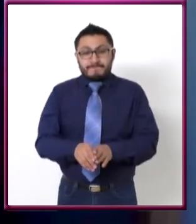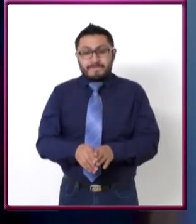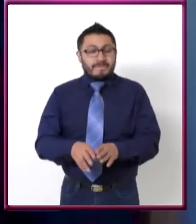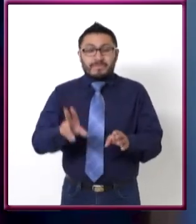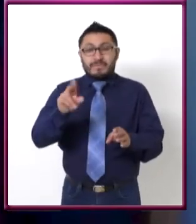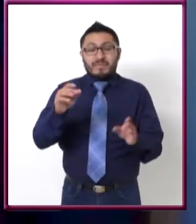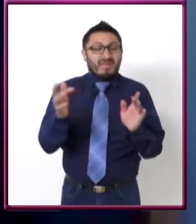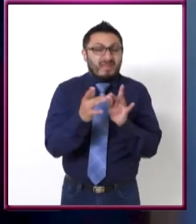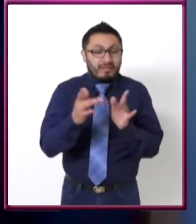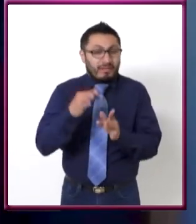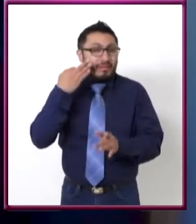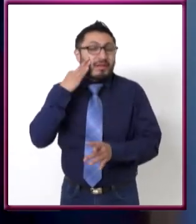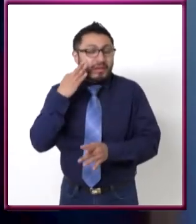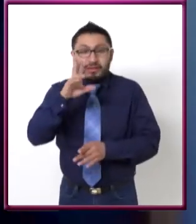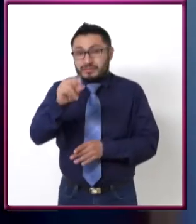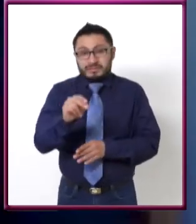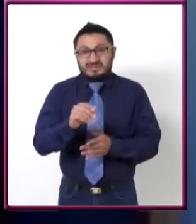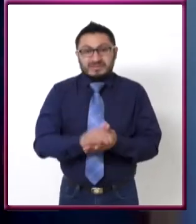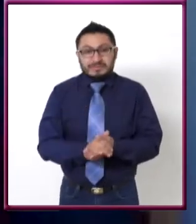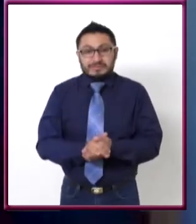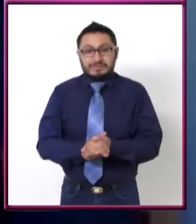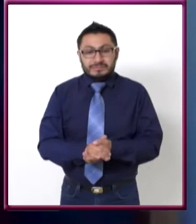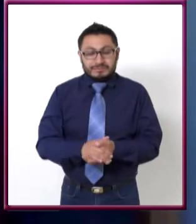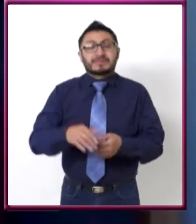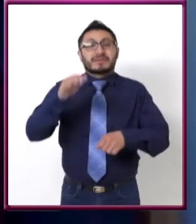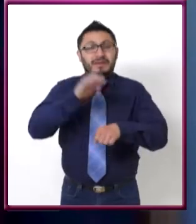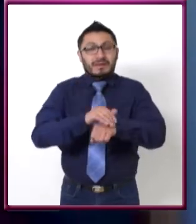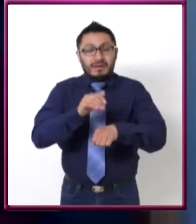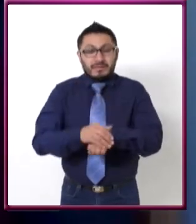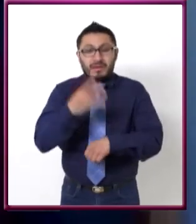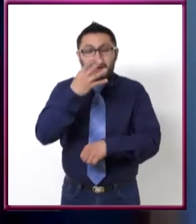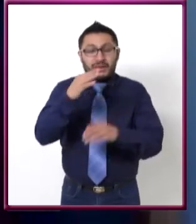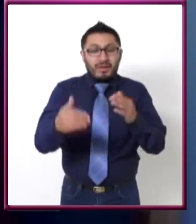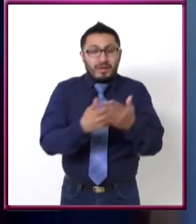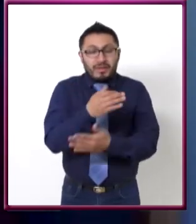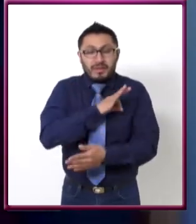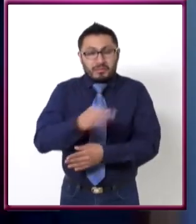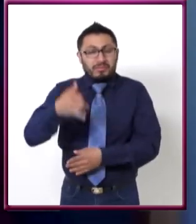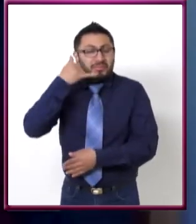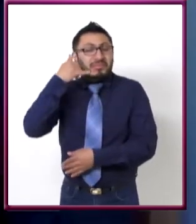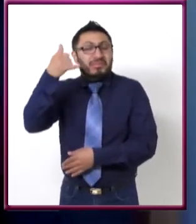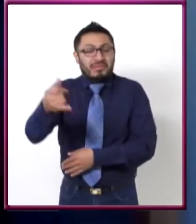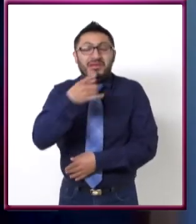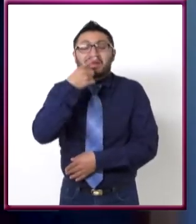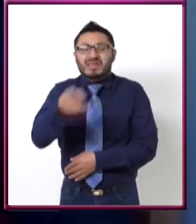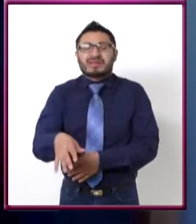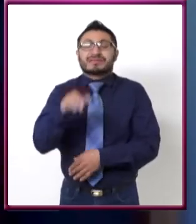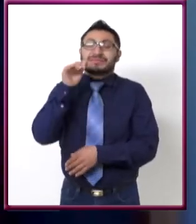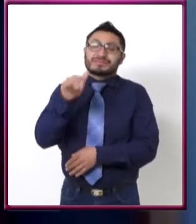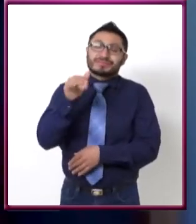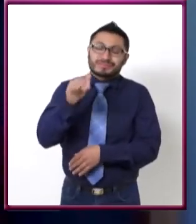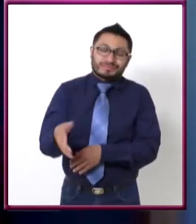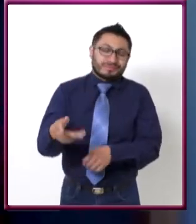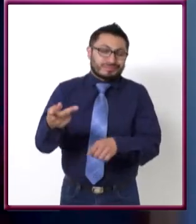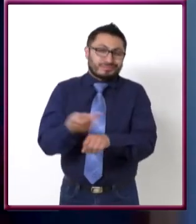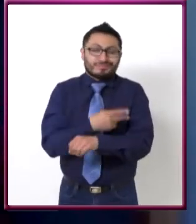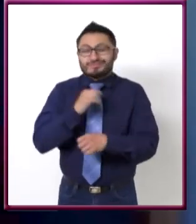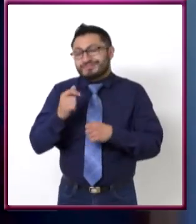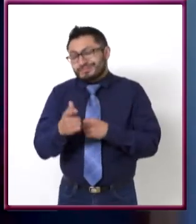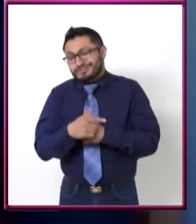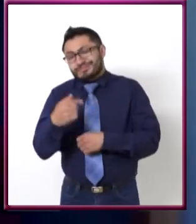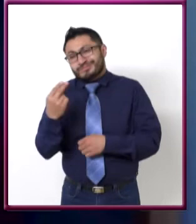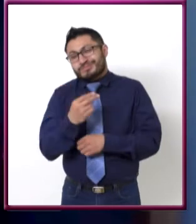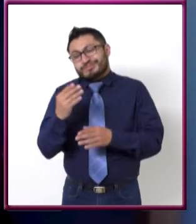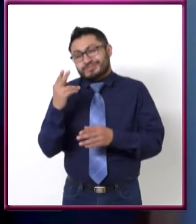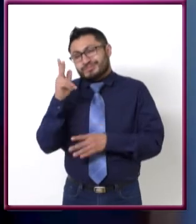likes en el Facebook, estamos hablando de un amigo al que a las 4 de la mañana le puedes hablar y decirle, me